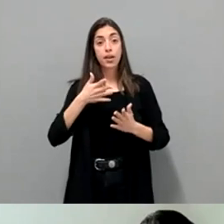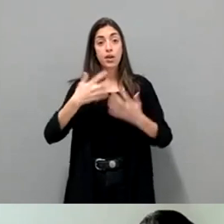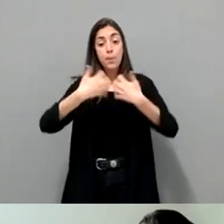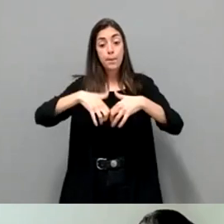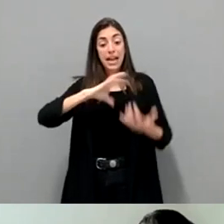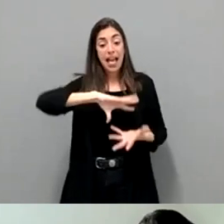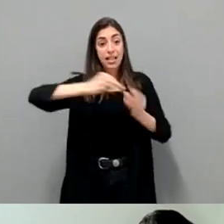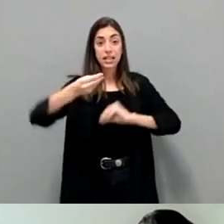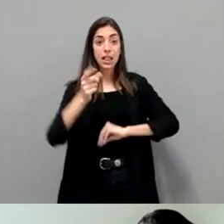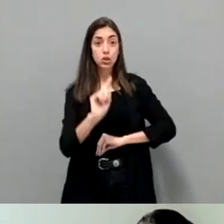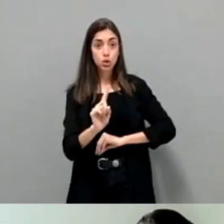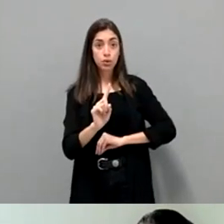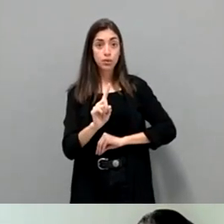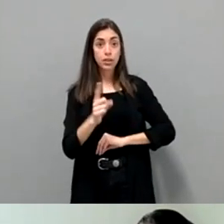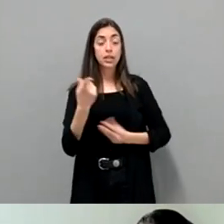pues esa